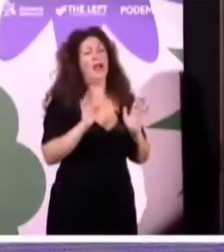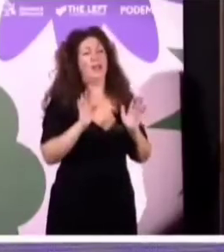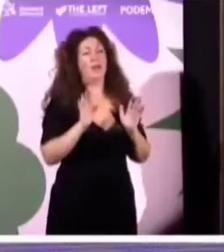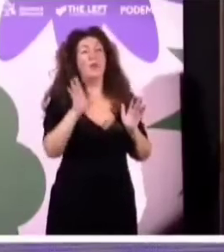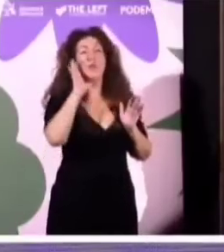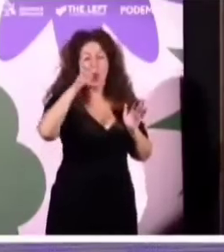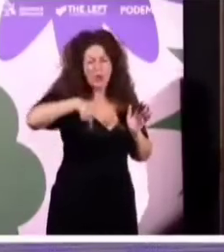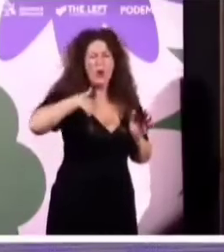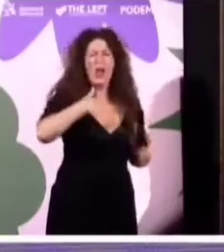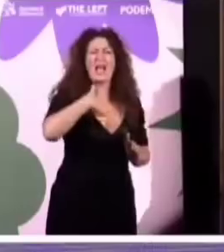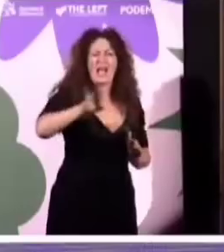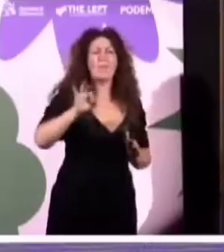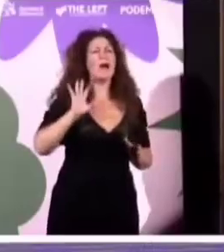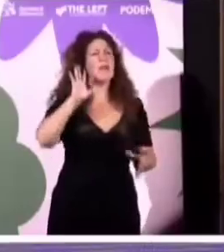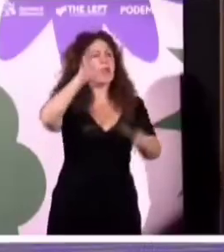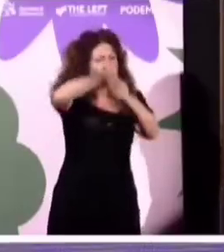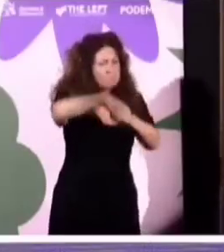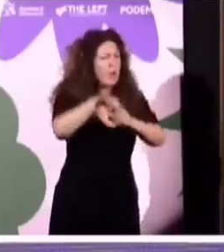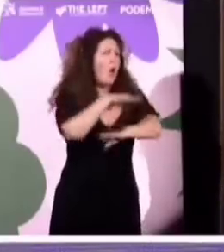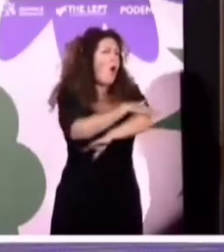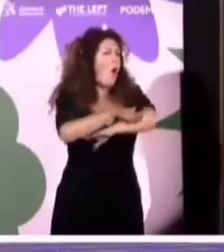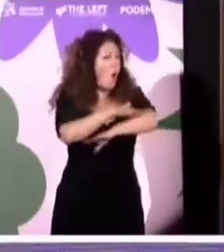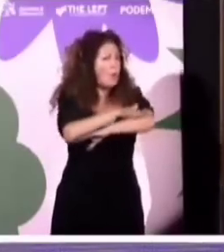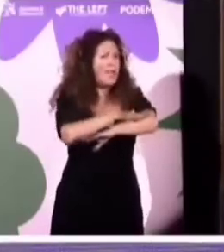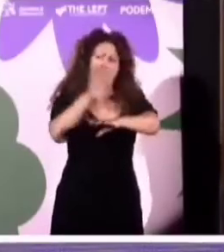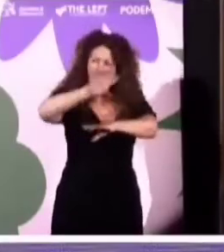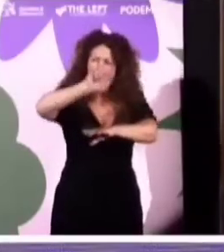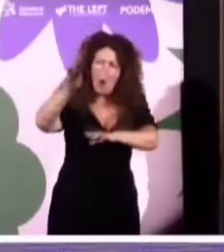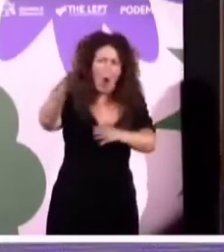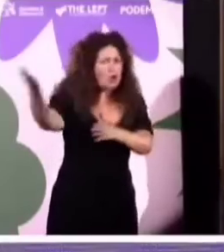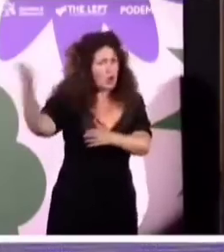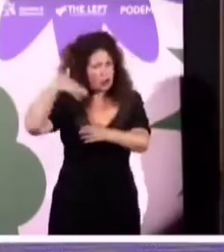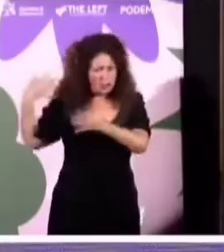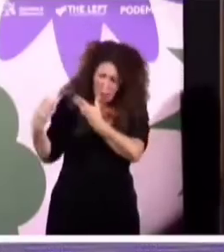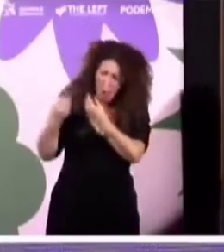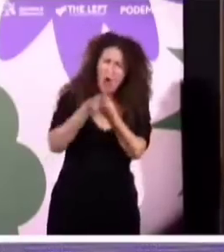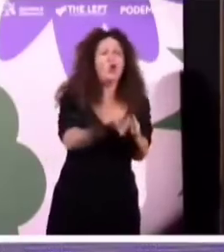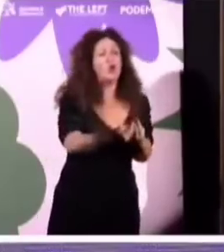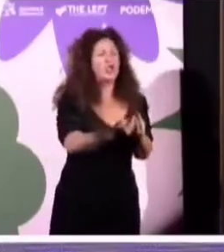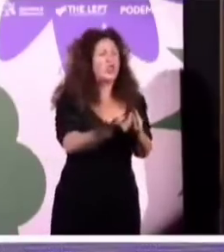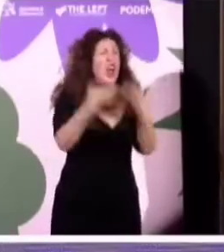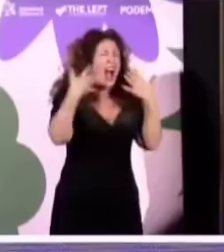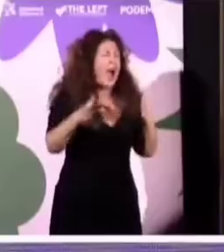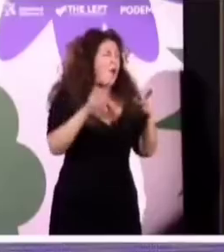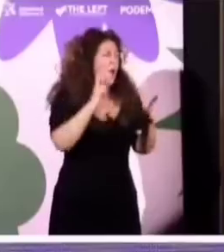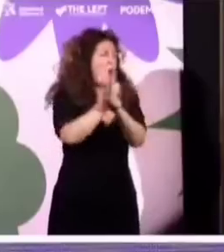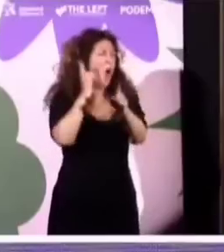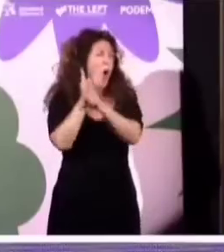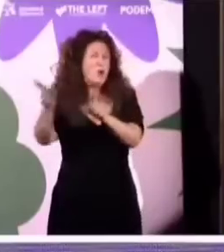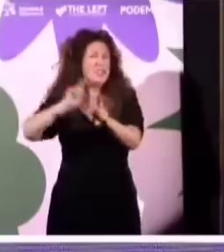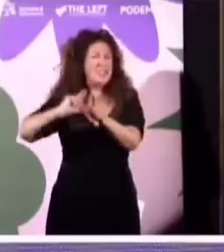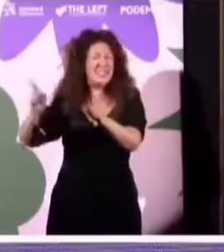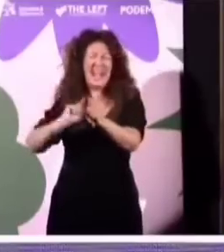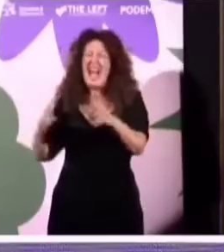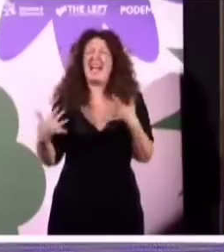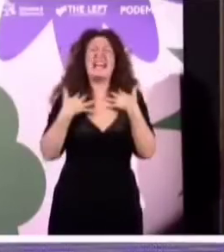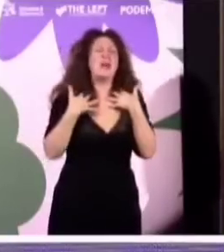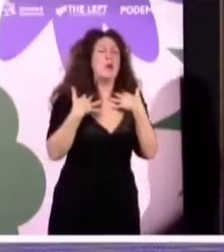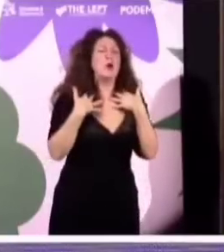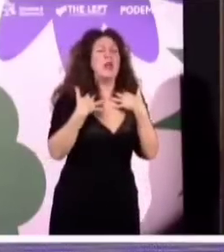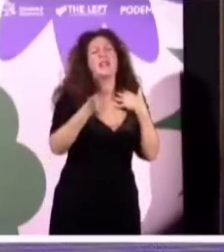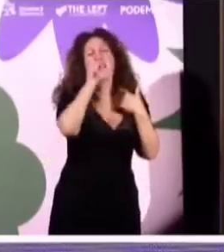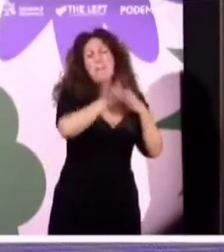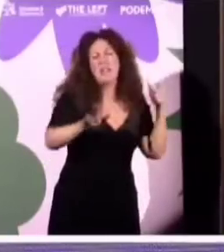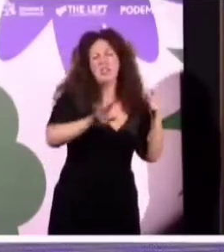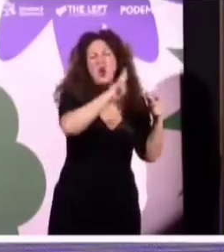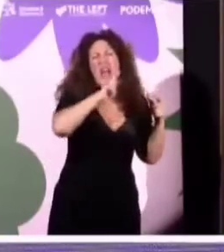sido capaces de llegar al gobierno y de llevar a otros con nosotros al gobierno teniendo en contra lo más repugnante del reaccionarismo español.